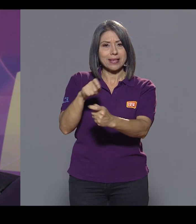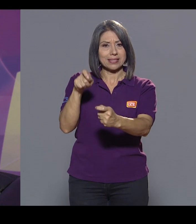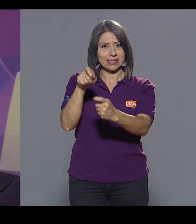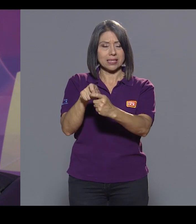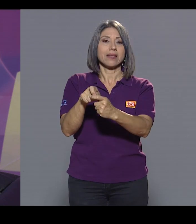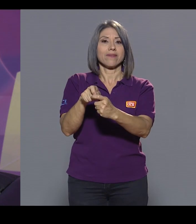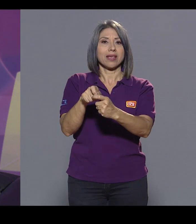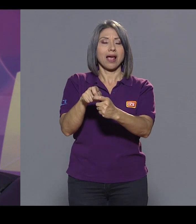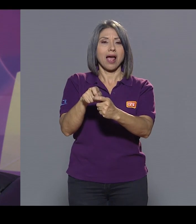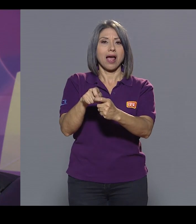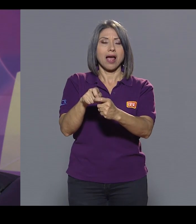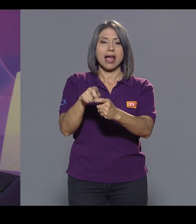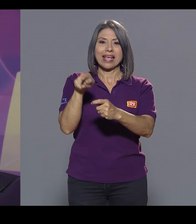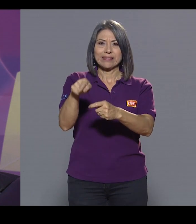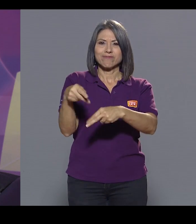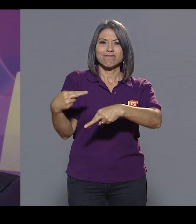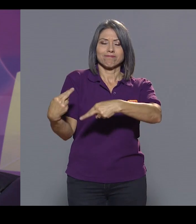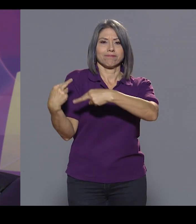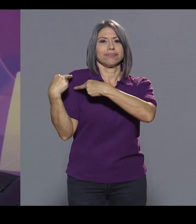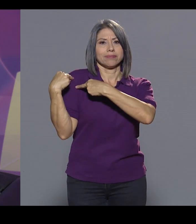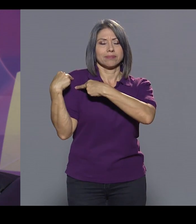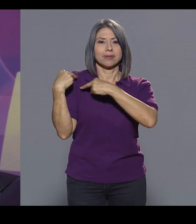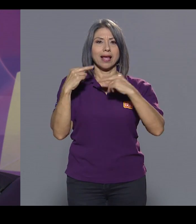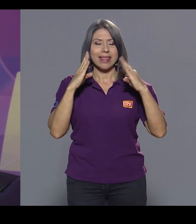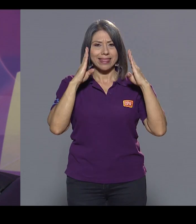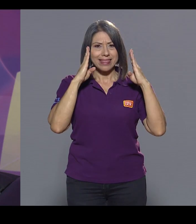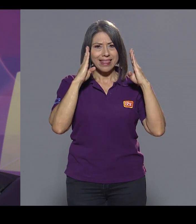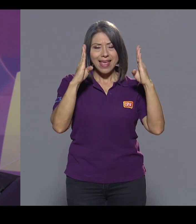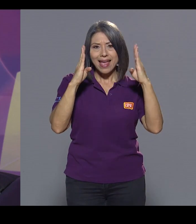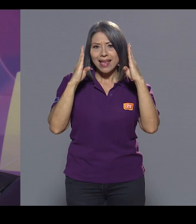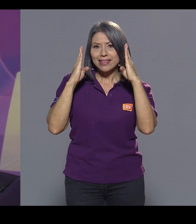específica encargada de atender